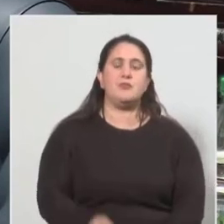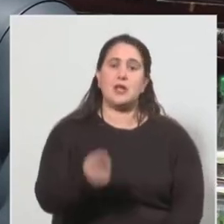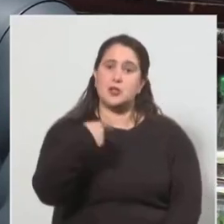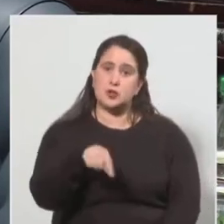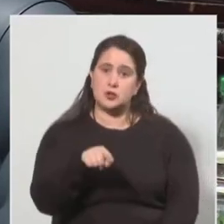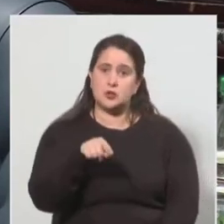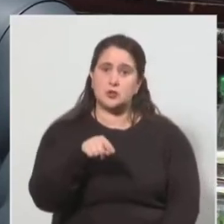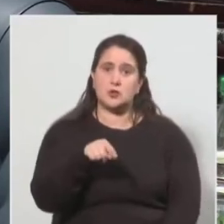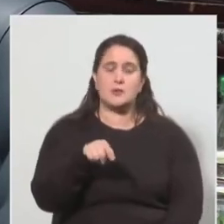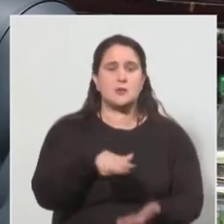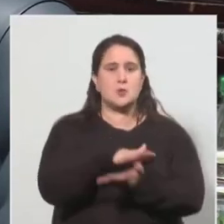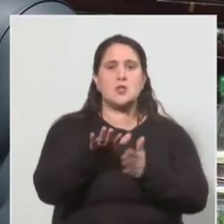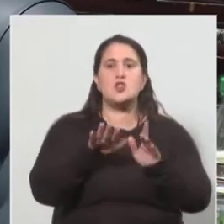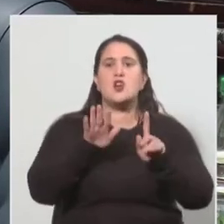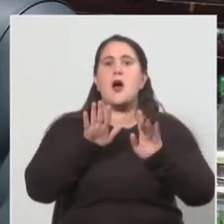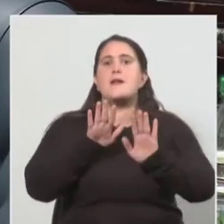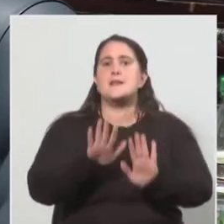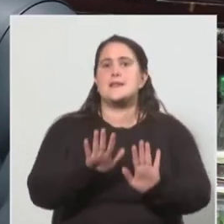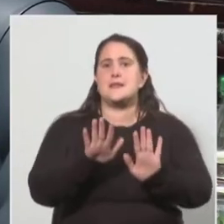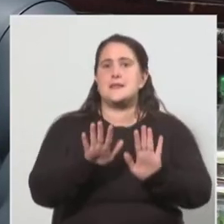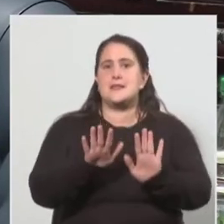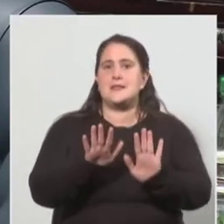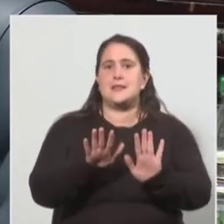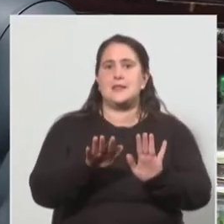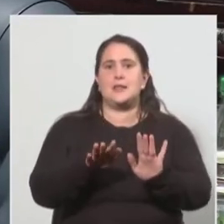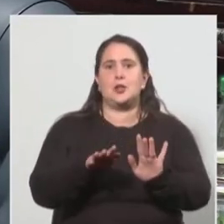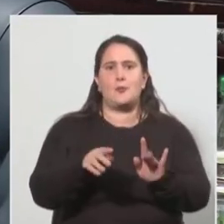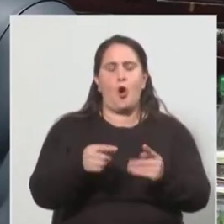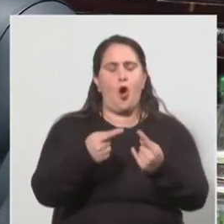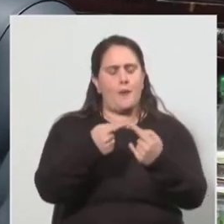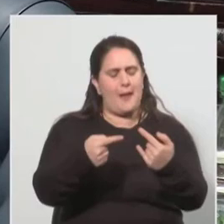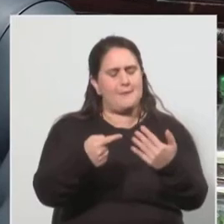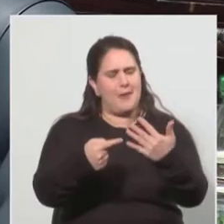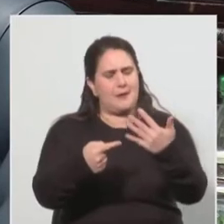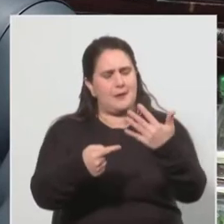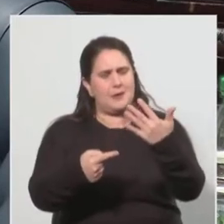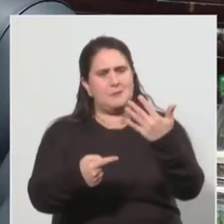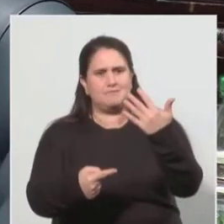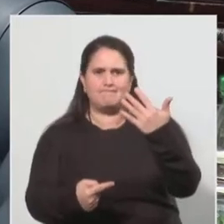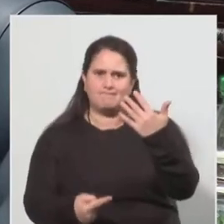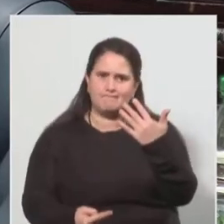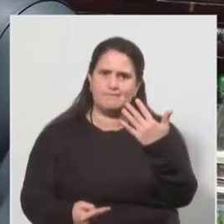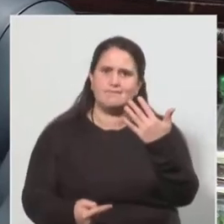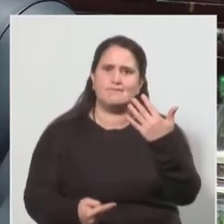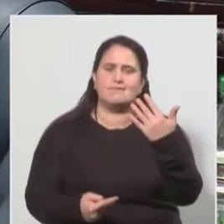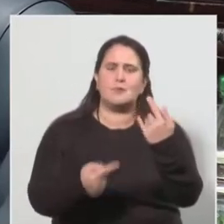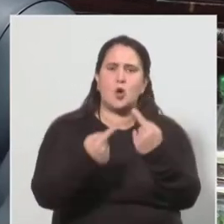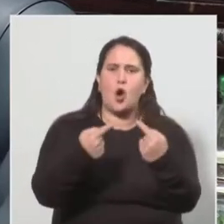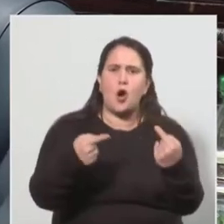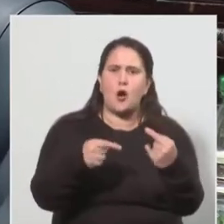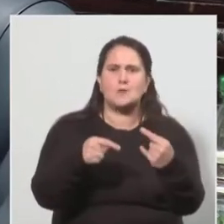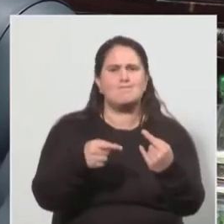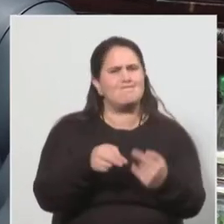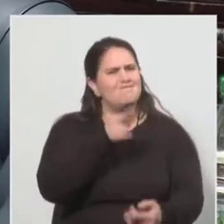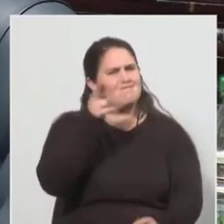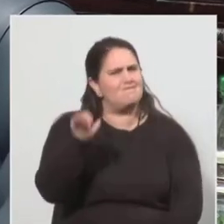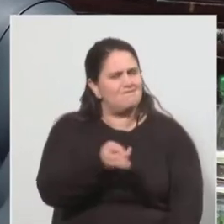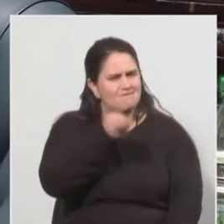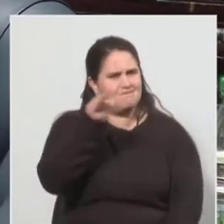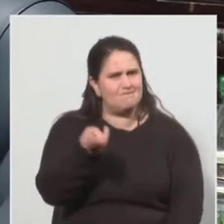Entonces, frente a un caso rodeado de tantos imprevistos, frente a tantos elementos